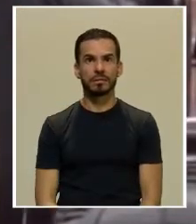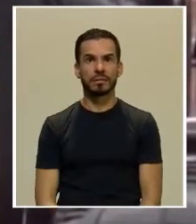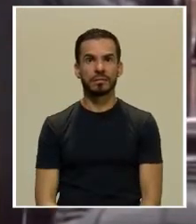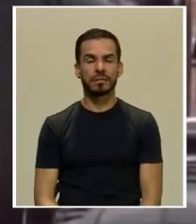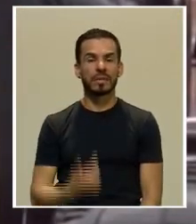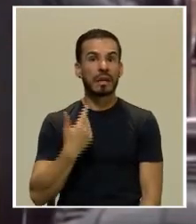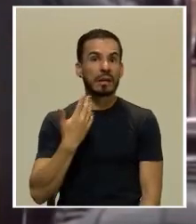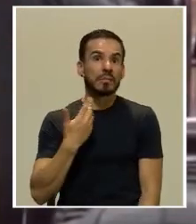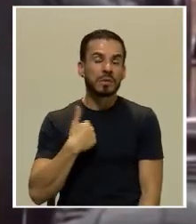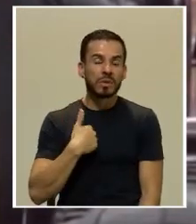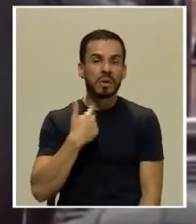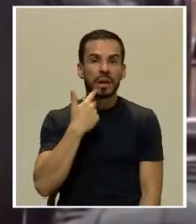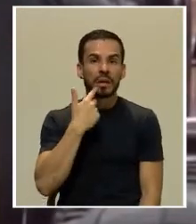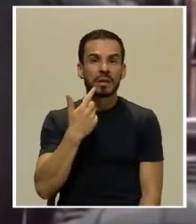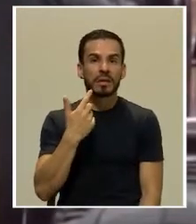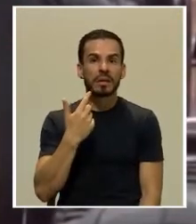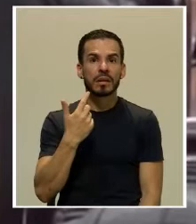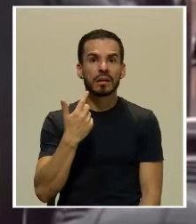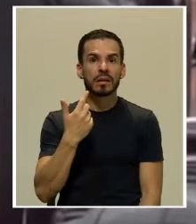yo diría,